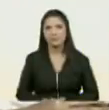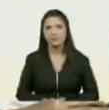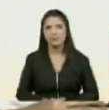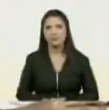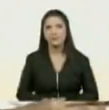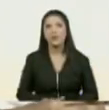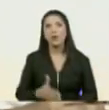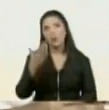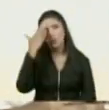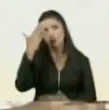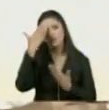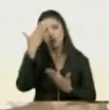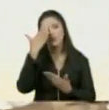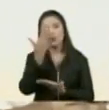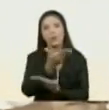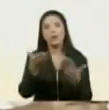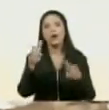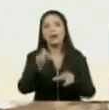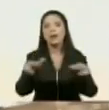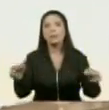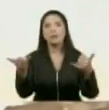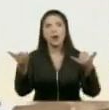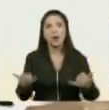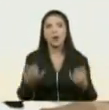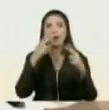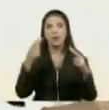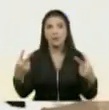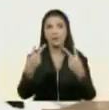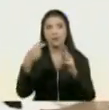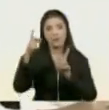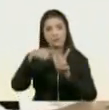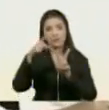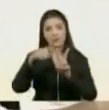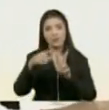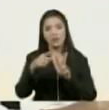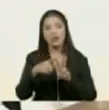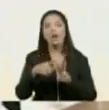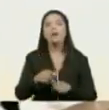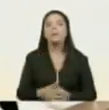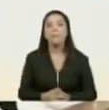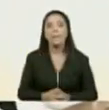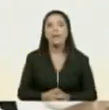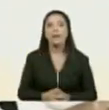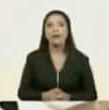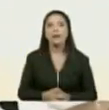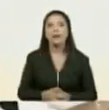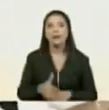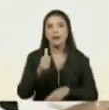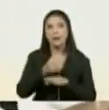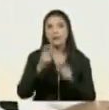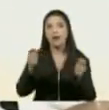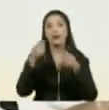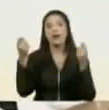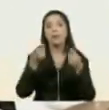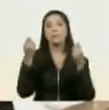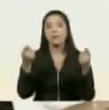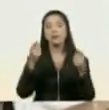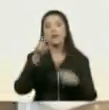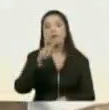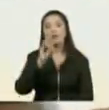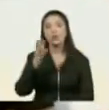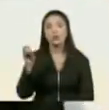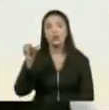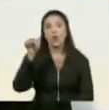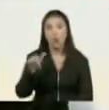Hola Vero, un saludo para ti y para todas las personas que a esta hora sintonizan Venezolana de Televisión. El jefe de Estrategia y Propaganda del Comando de Campaña Zamora 200 acude el día de